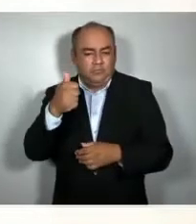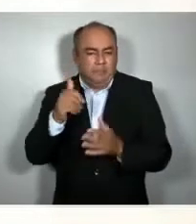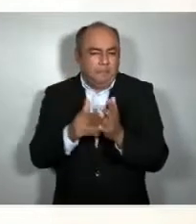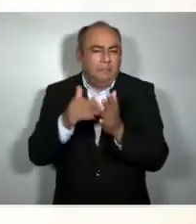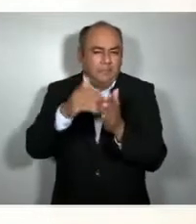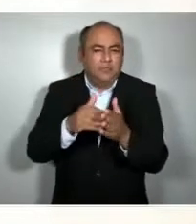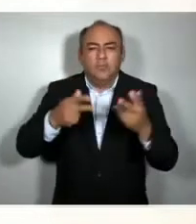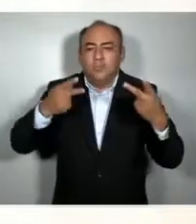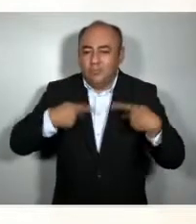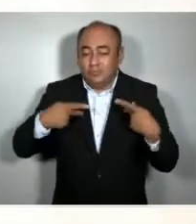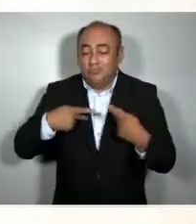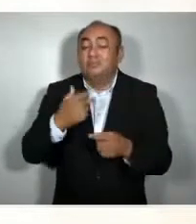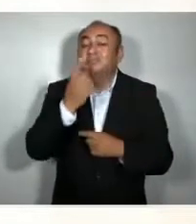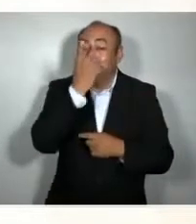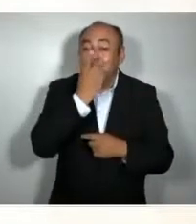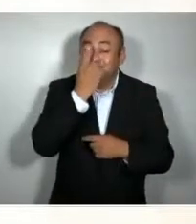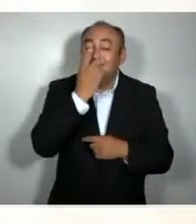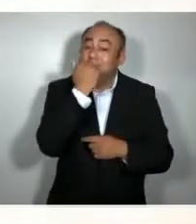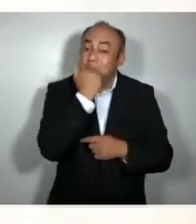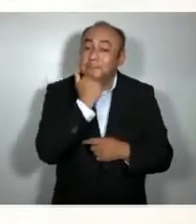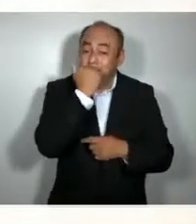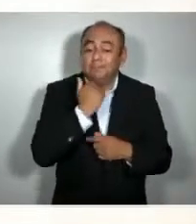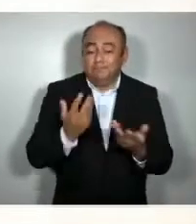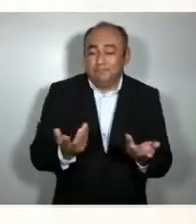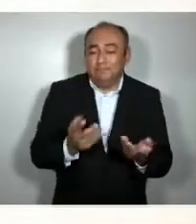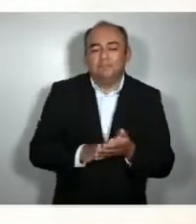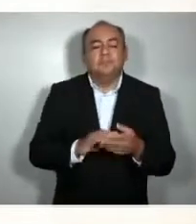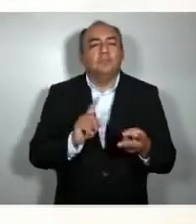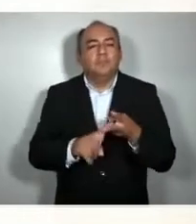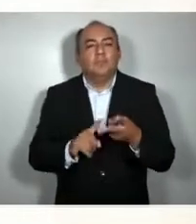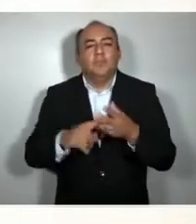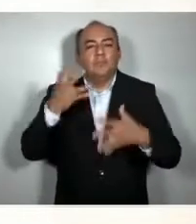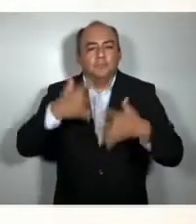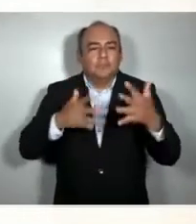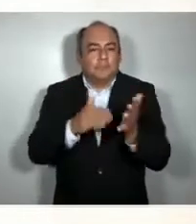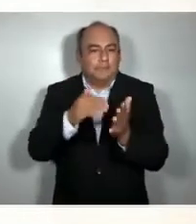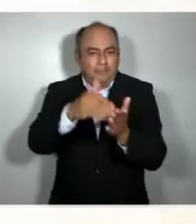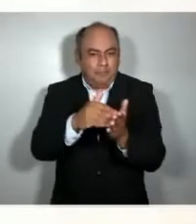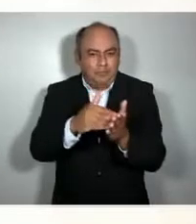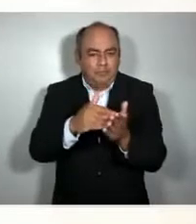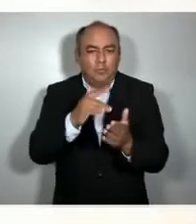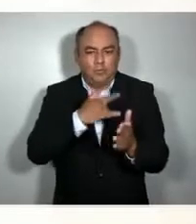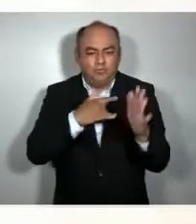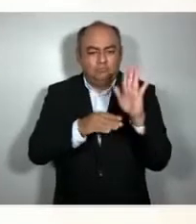personas padecen diabetes, 15 millones hipertensión,